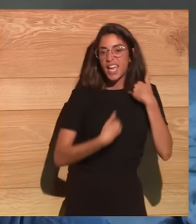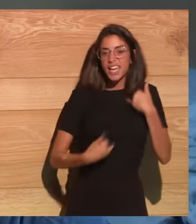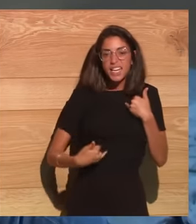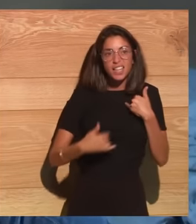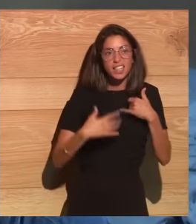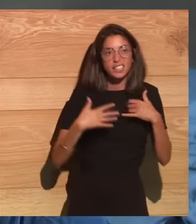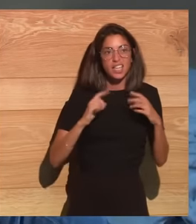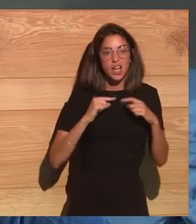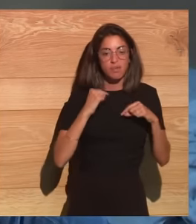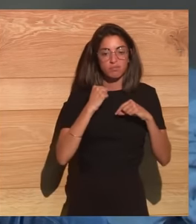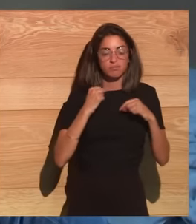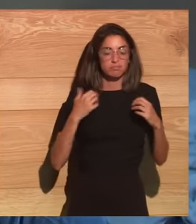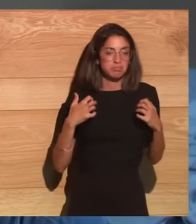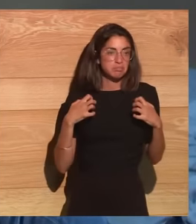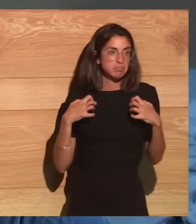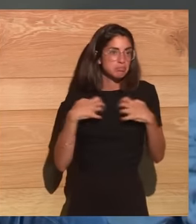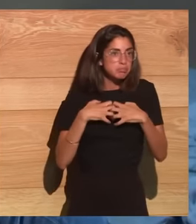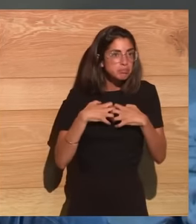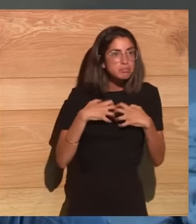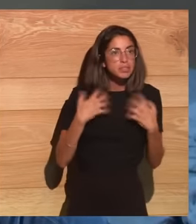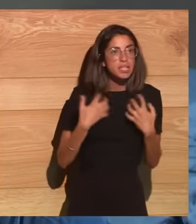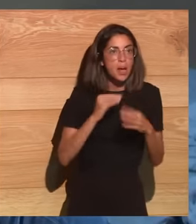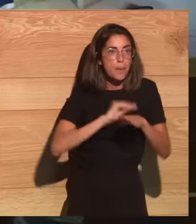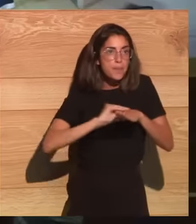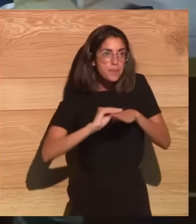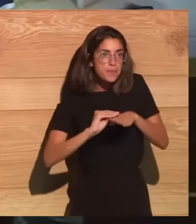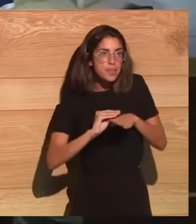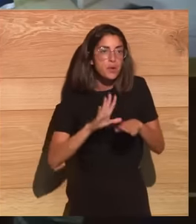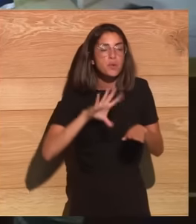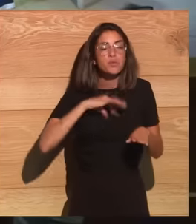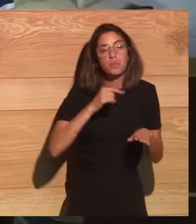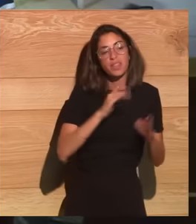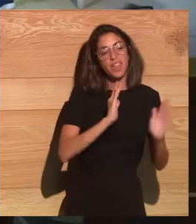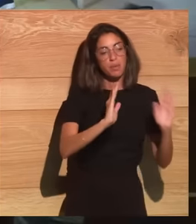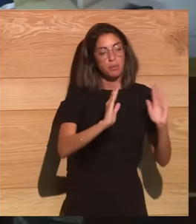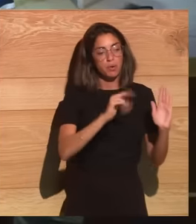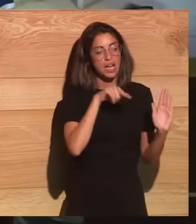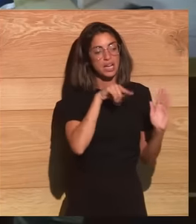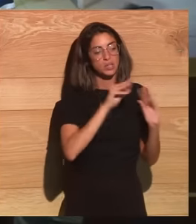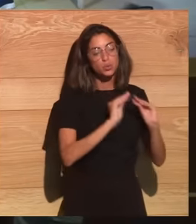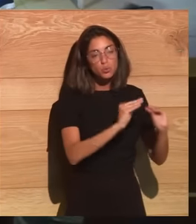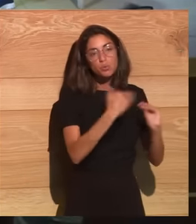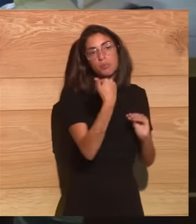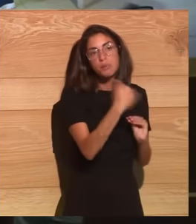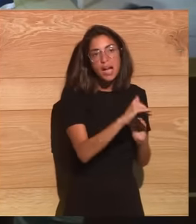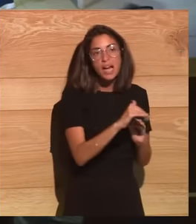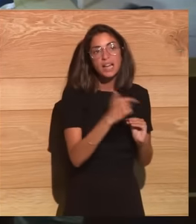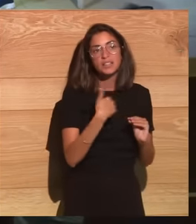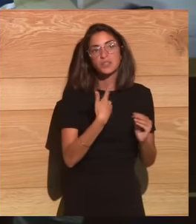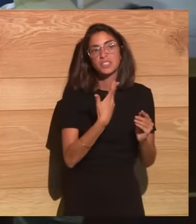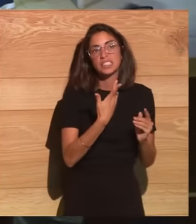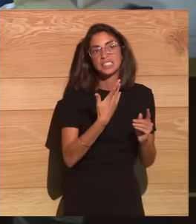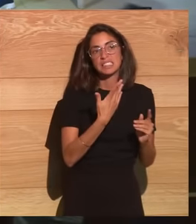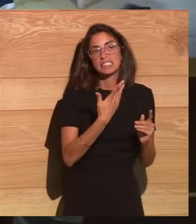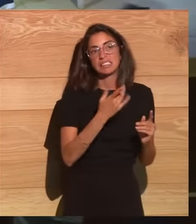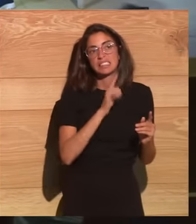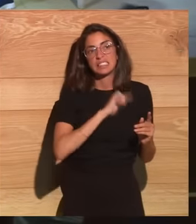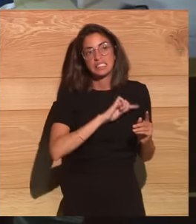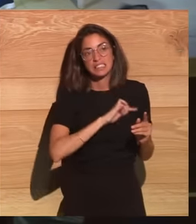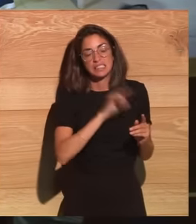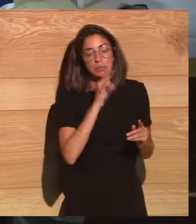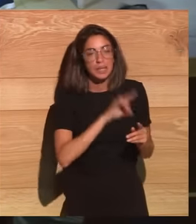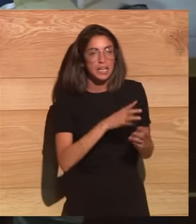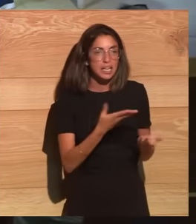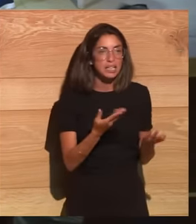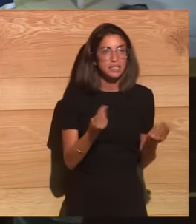cerrado, dices... pues también le pillaría en mala época a esa persona y a lo mejor lo hizo por esto y no lo sé. Y a lo